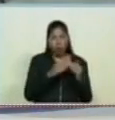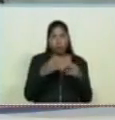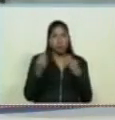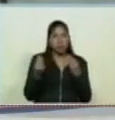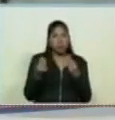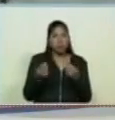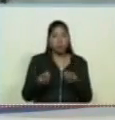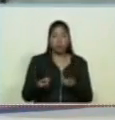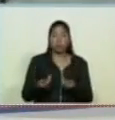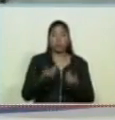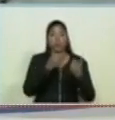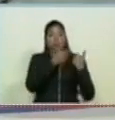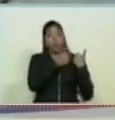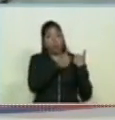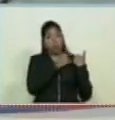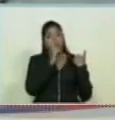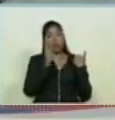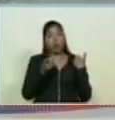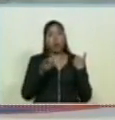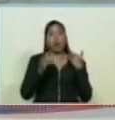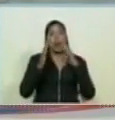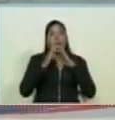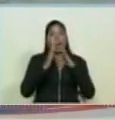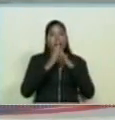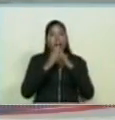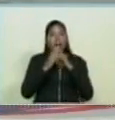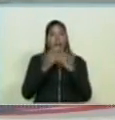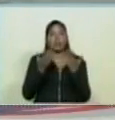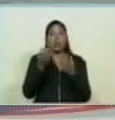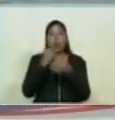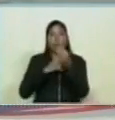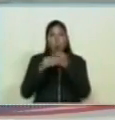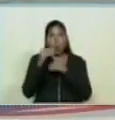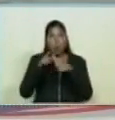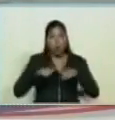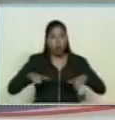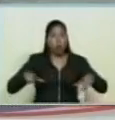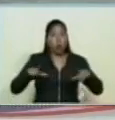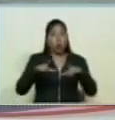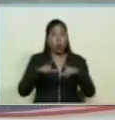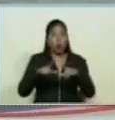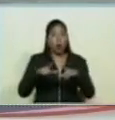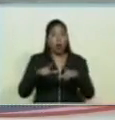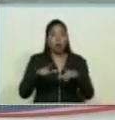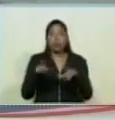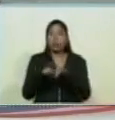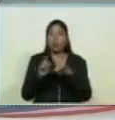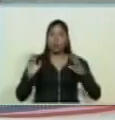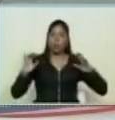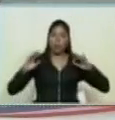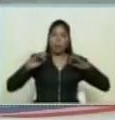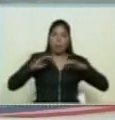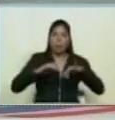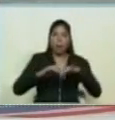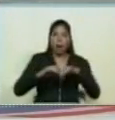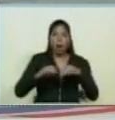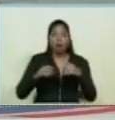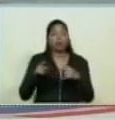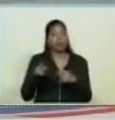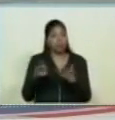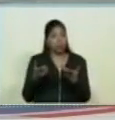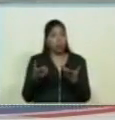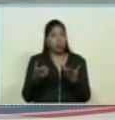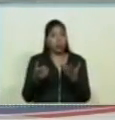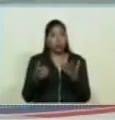asumieran el programa Casas de Alimentación para que en la Casa de Alimentación fuese un espacio de encuentro popular, un espacio donde se construyera